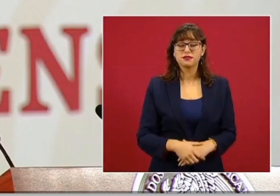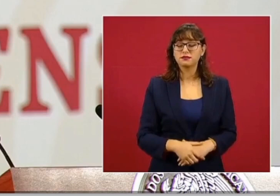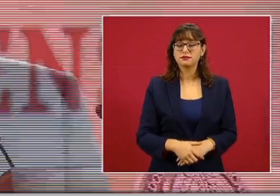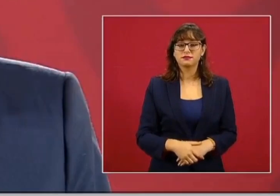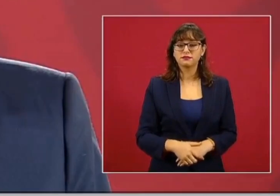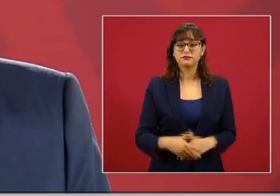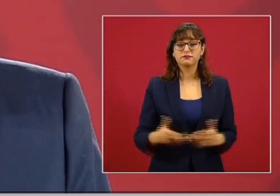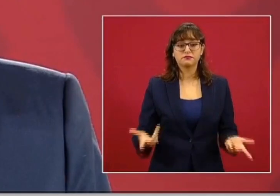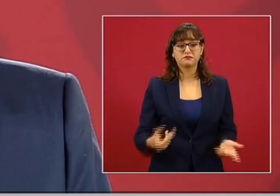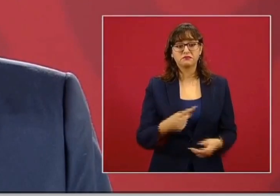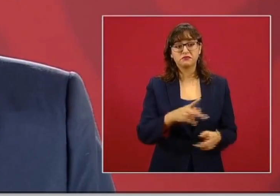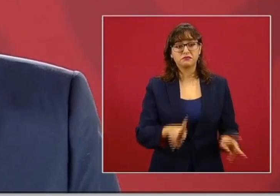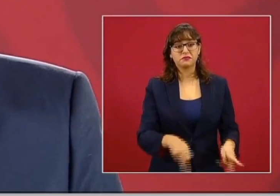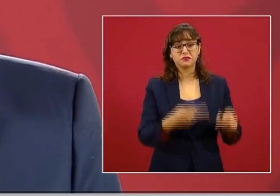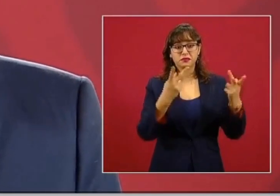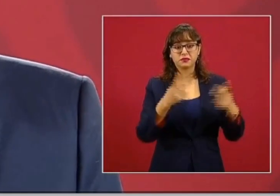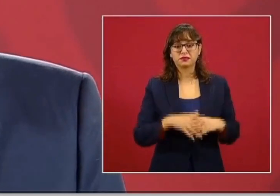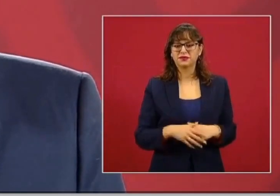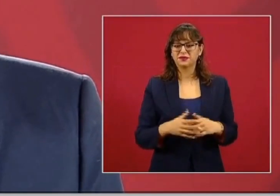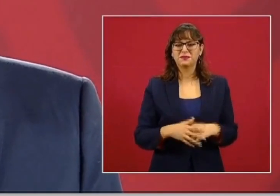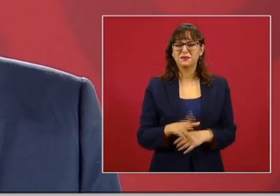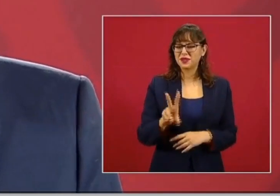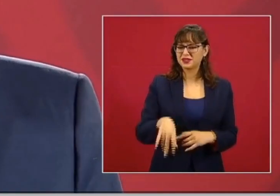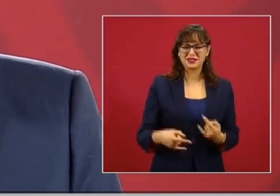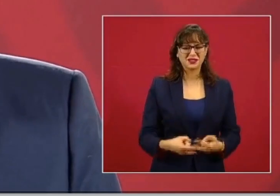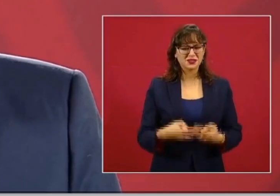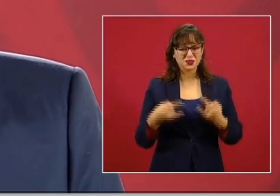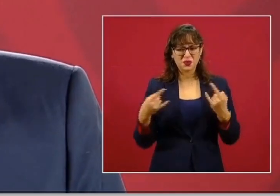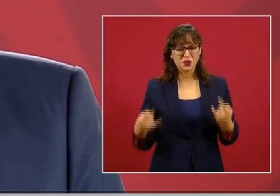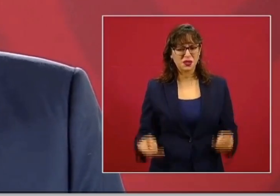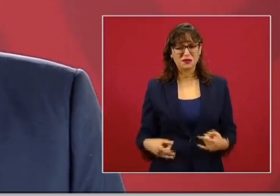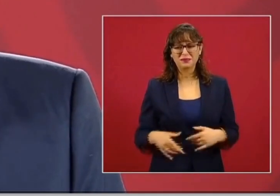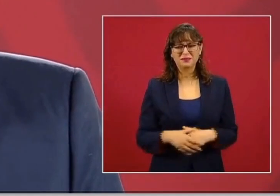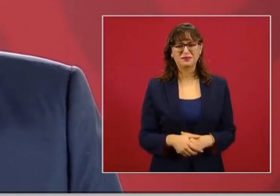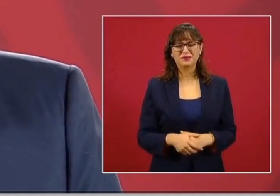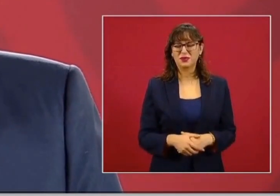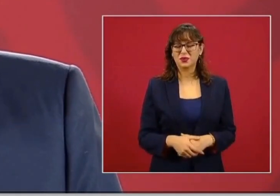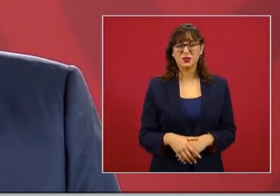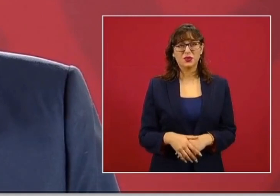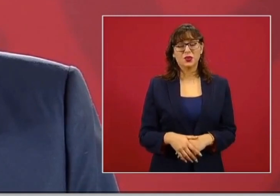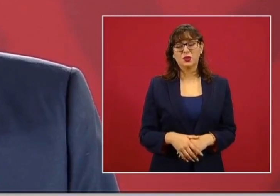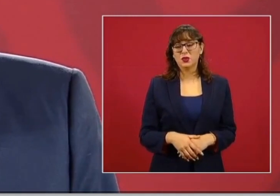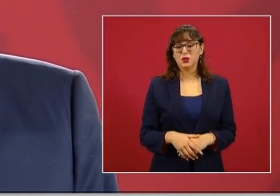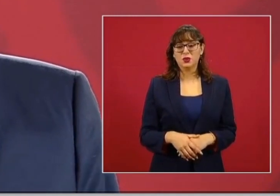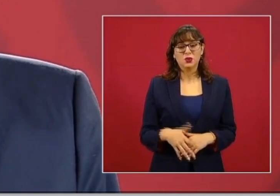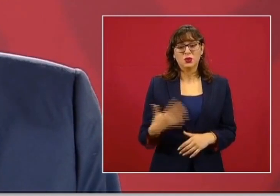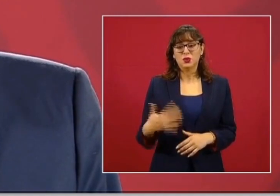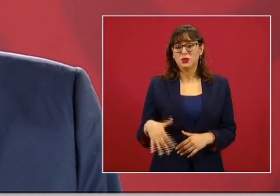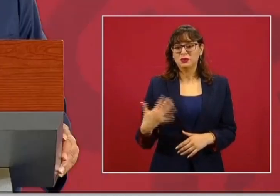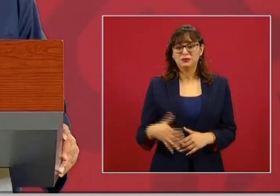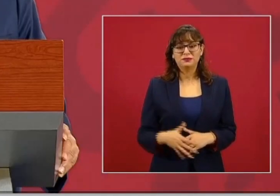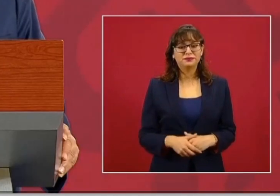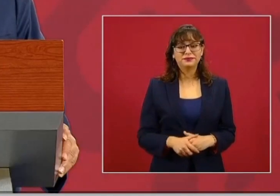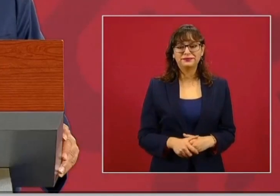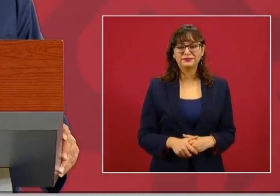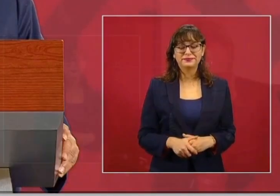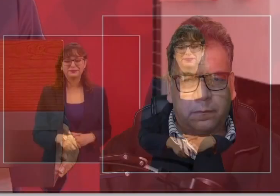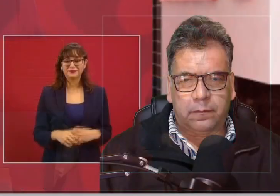pero la postura del gobierno, para que quede claro, es: no hay